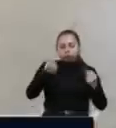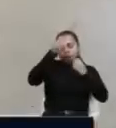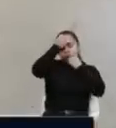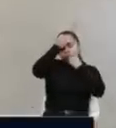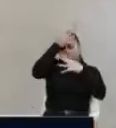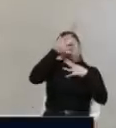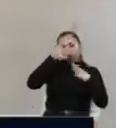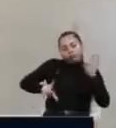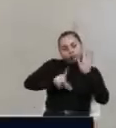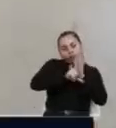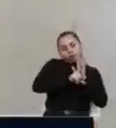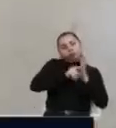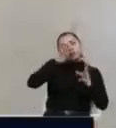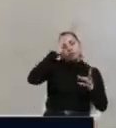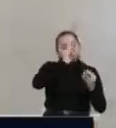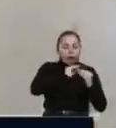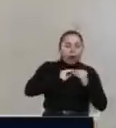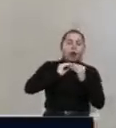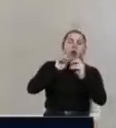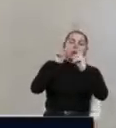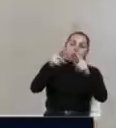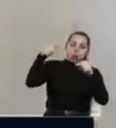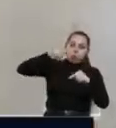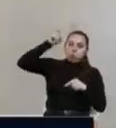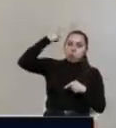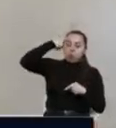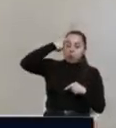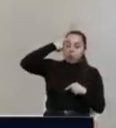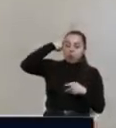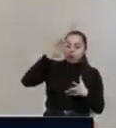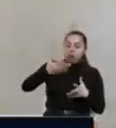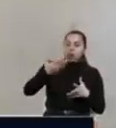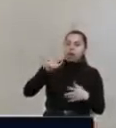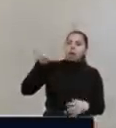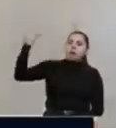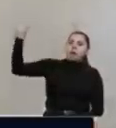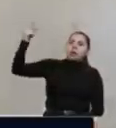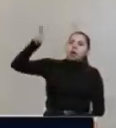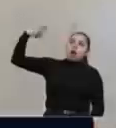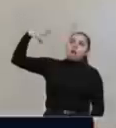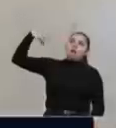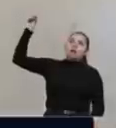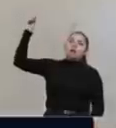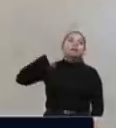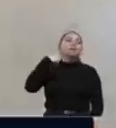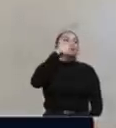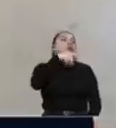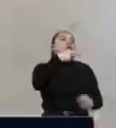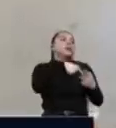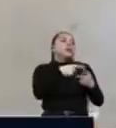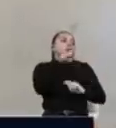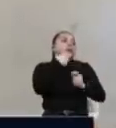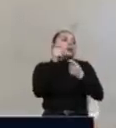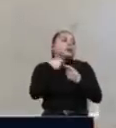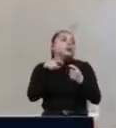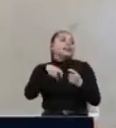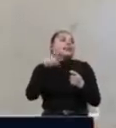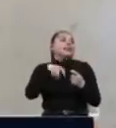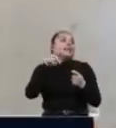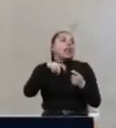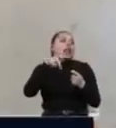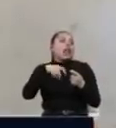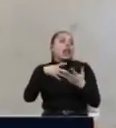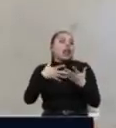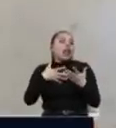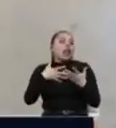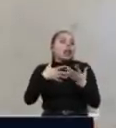sometieran o negociaran, la demanda de droga va a continuar. Por lo tanto,